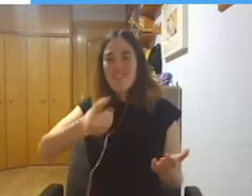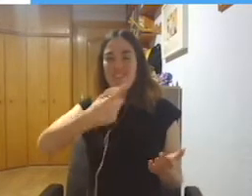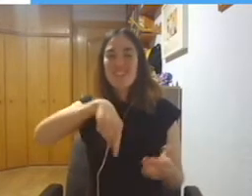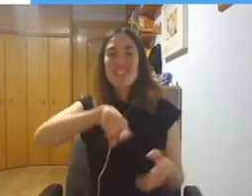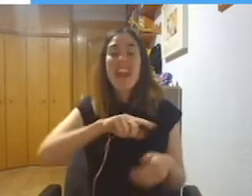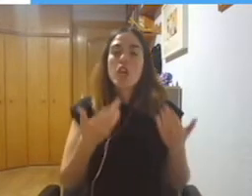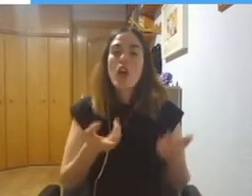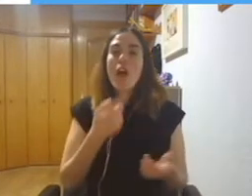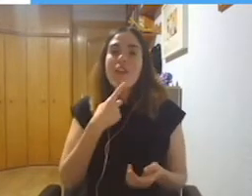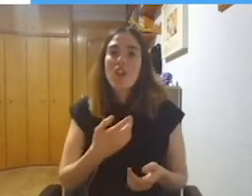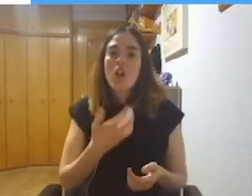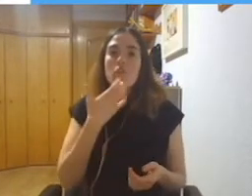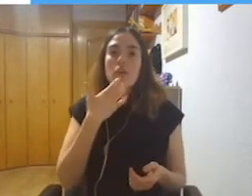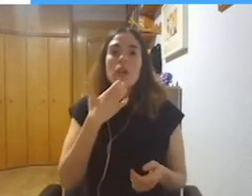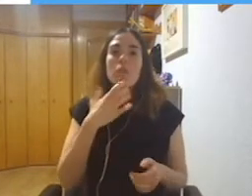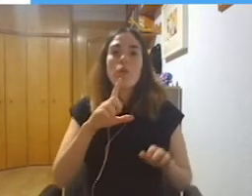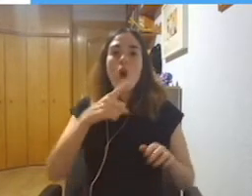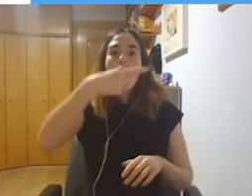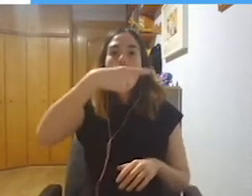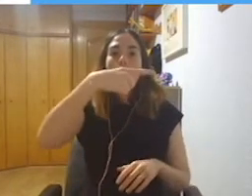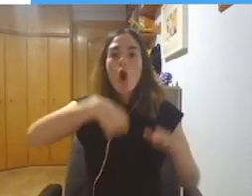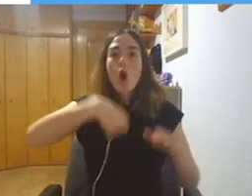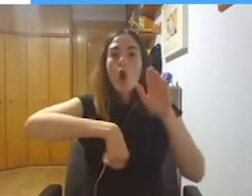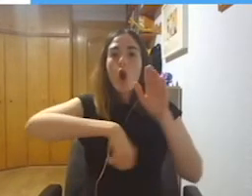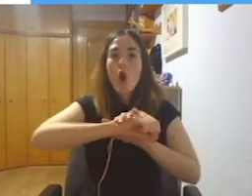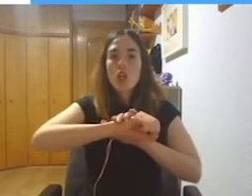Os digo, por ejemplo, Gol Televisión.